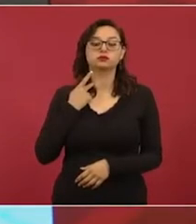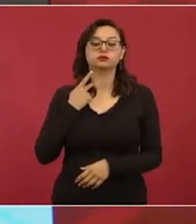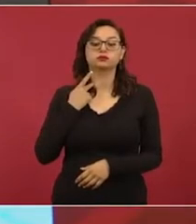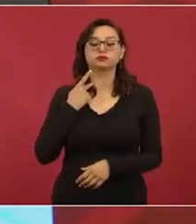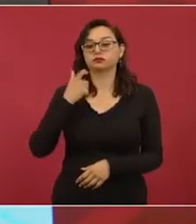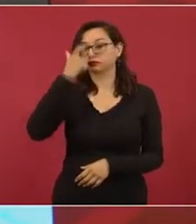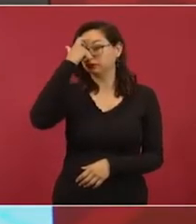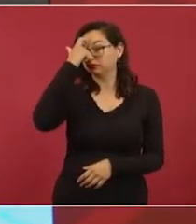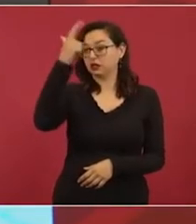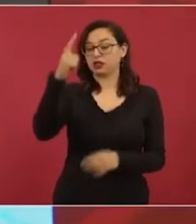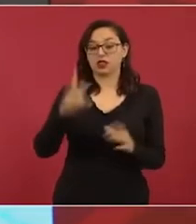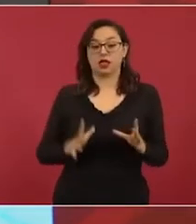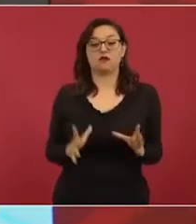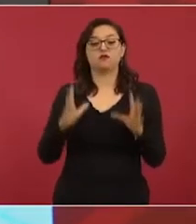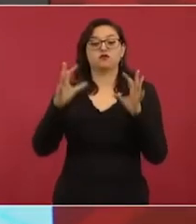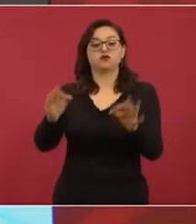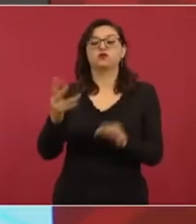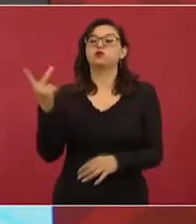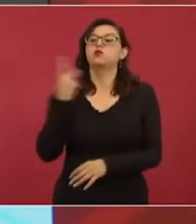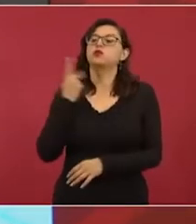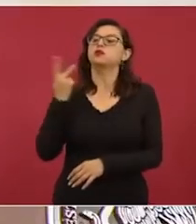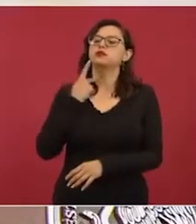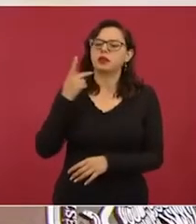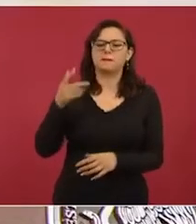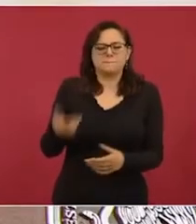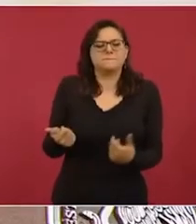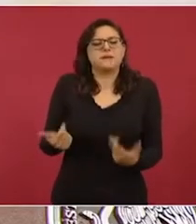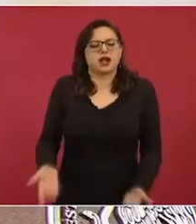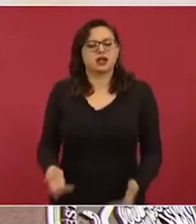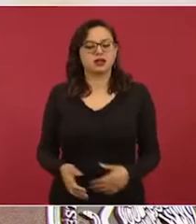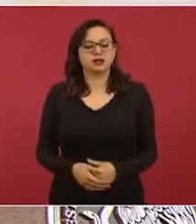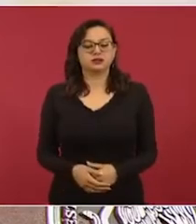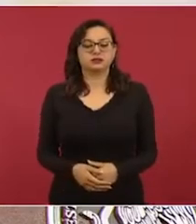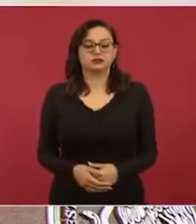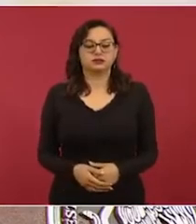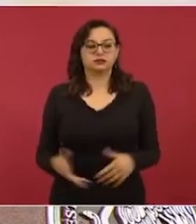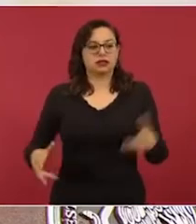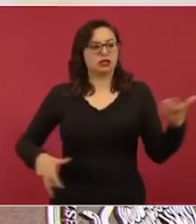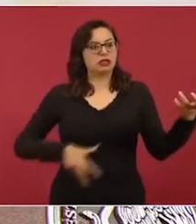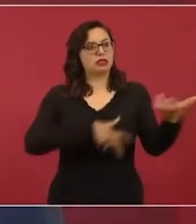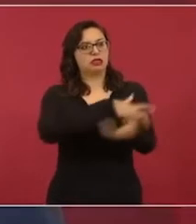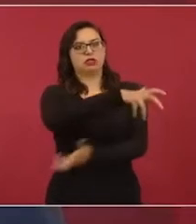se inventó para poner orden en el caos.